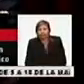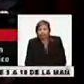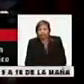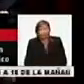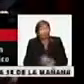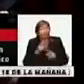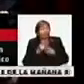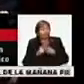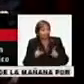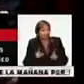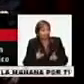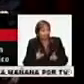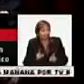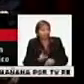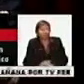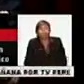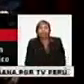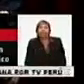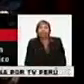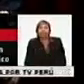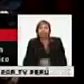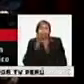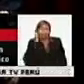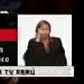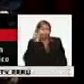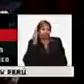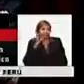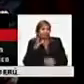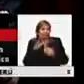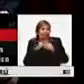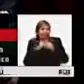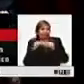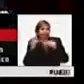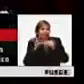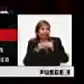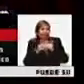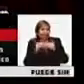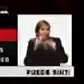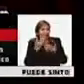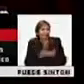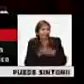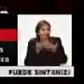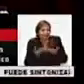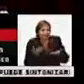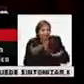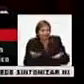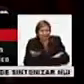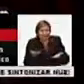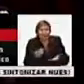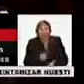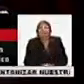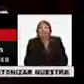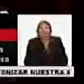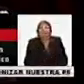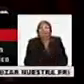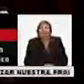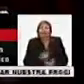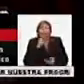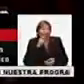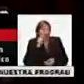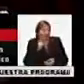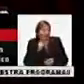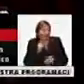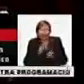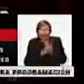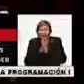Y sin embargo, su cosecha, el producto de esa